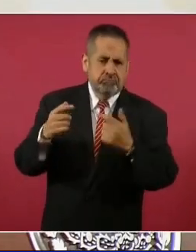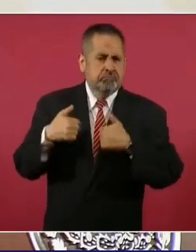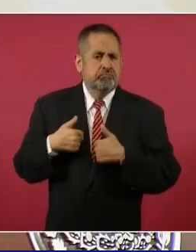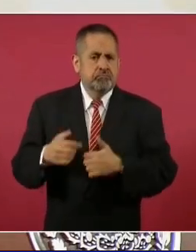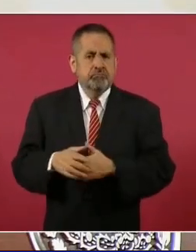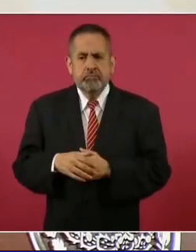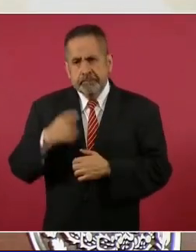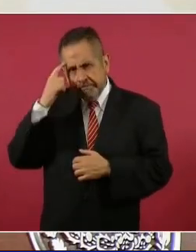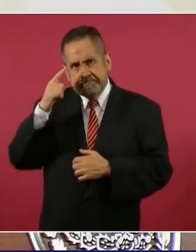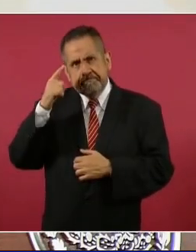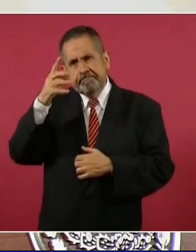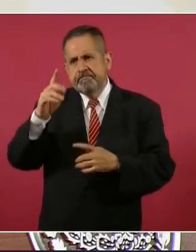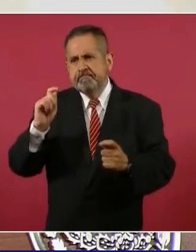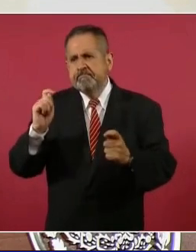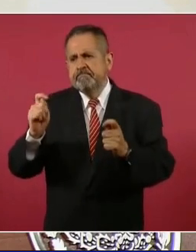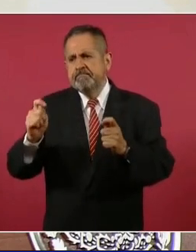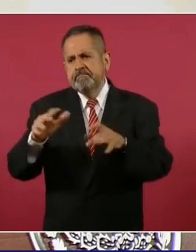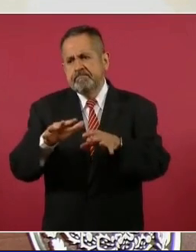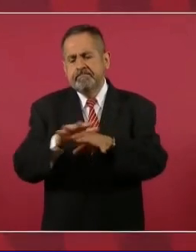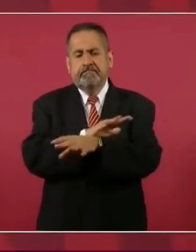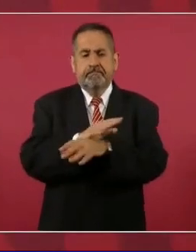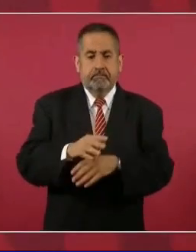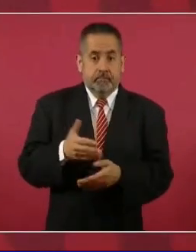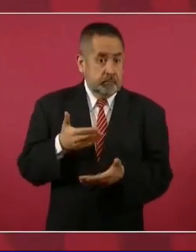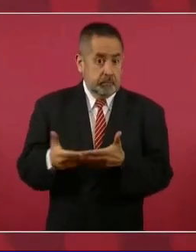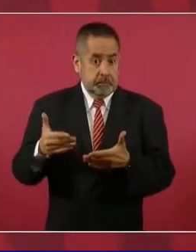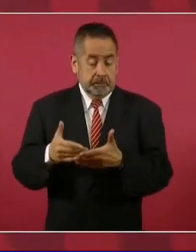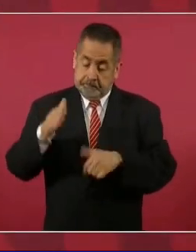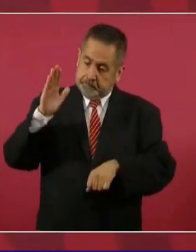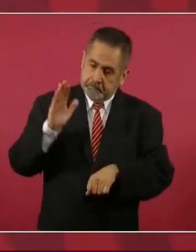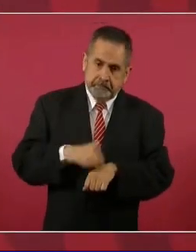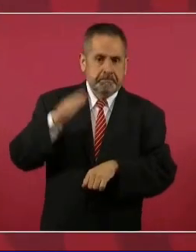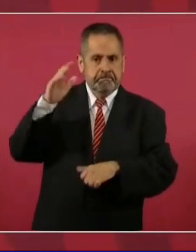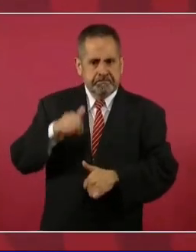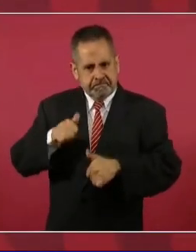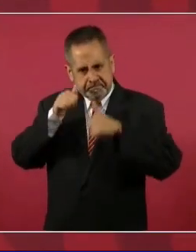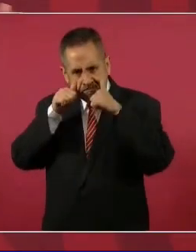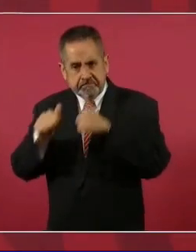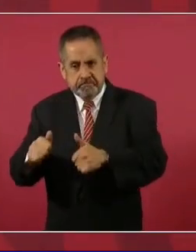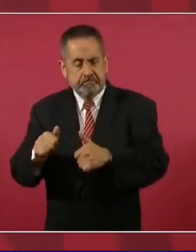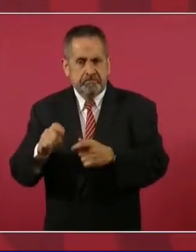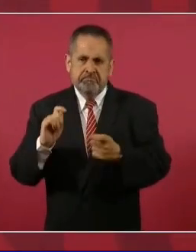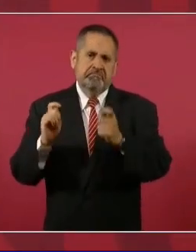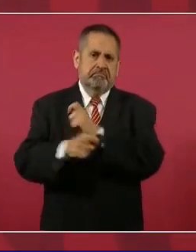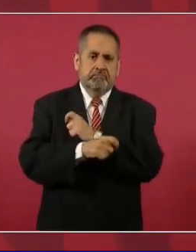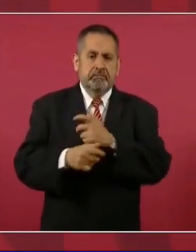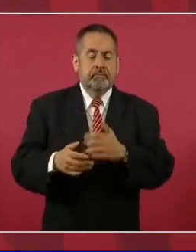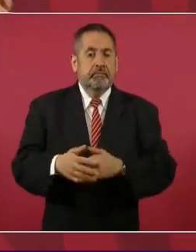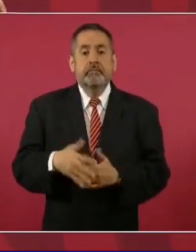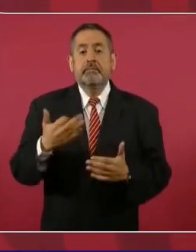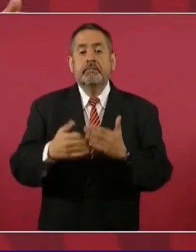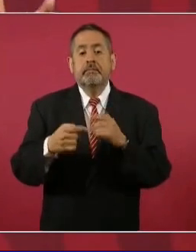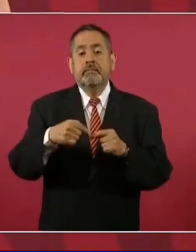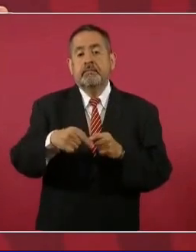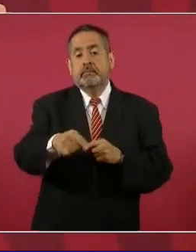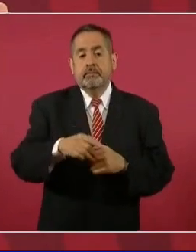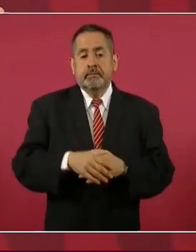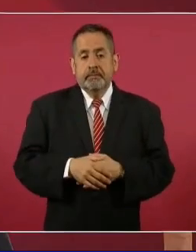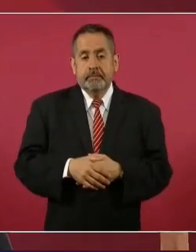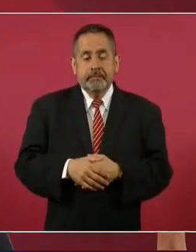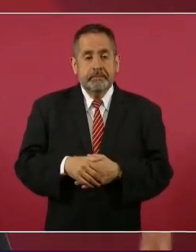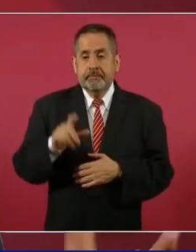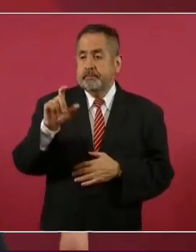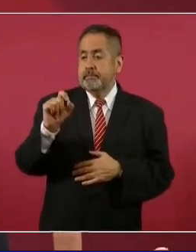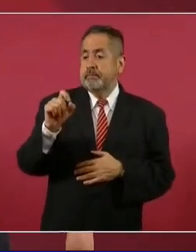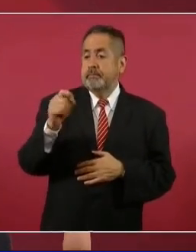para la transformación y ahora más, porque imagínense, me faltan menos de 23